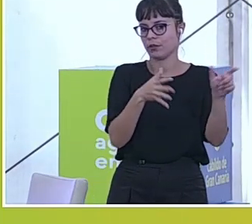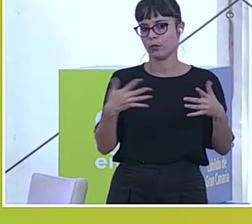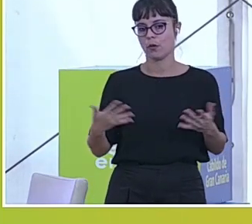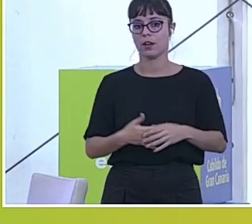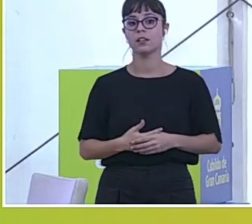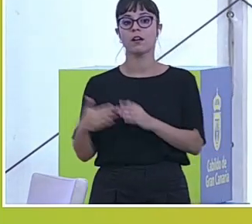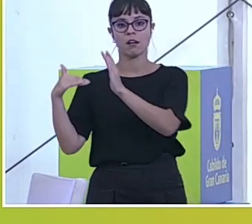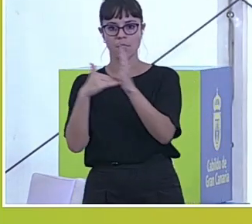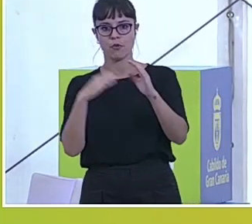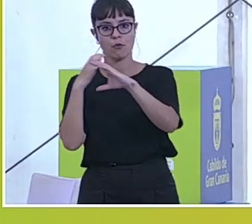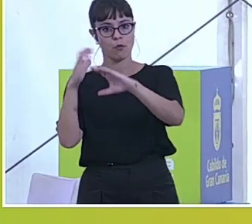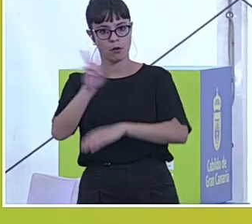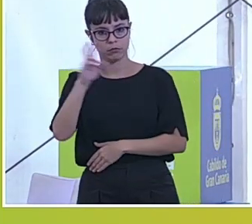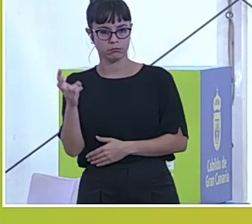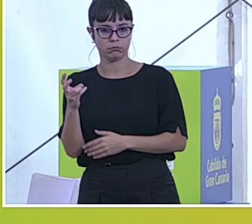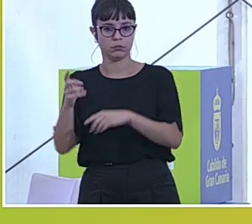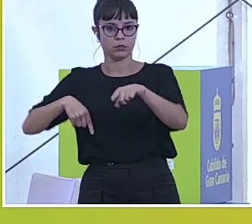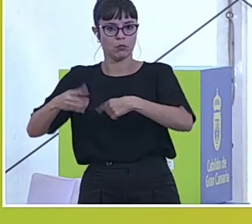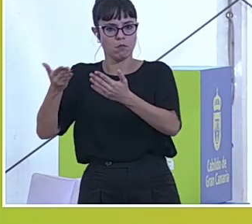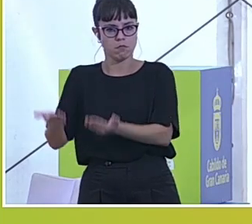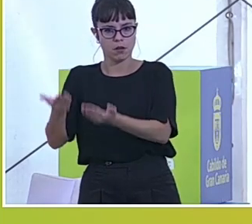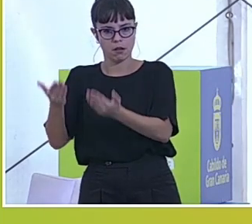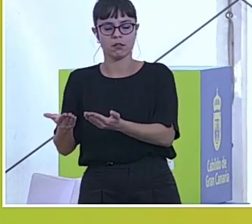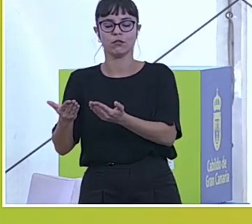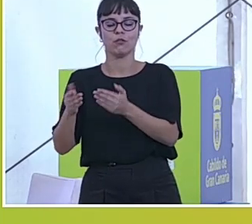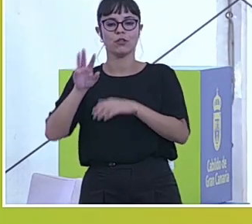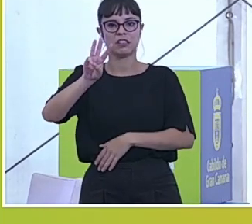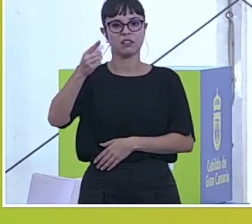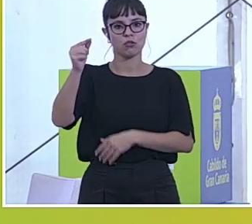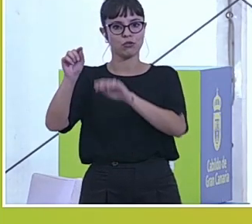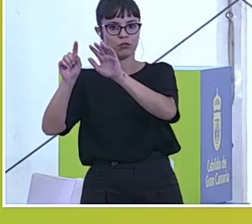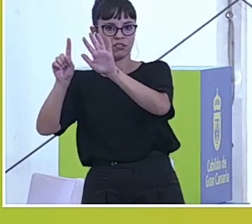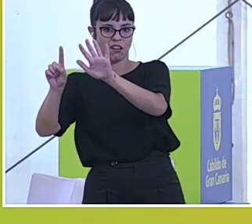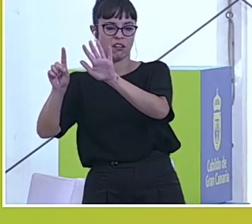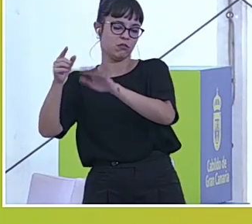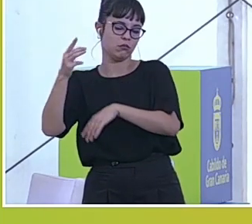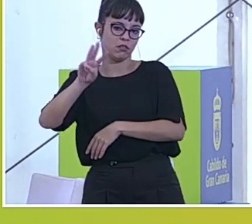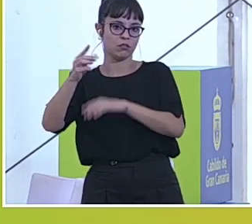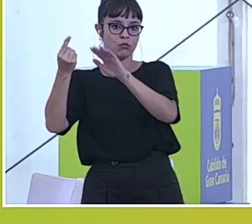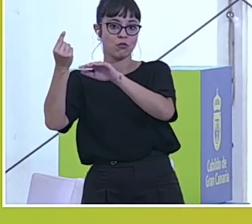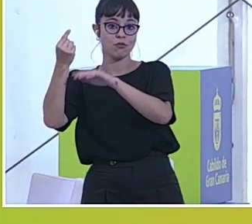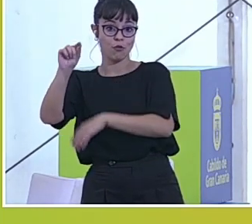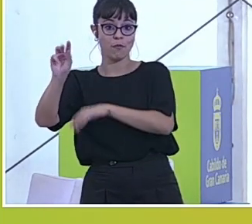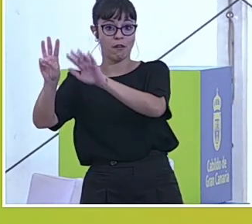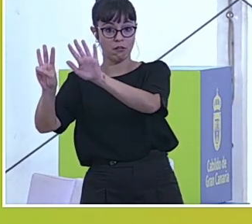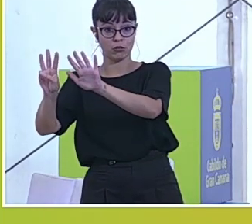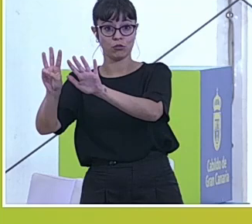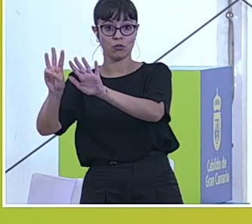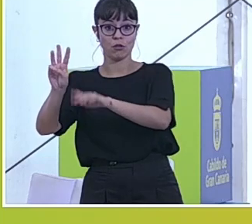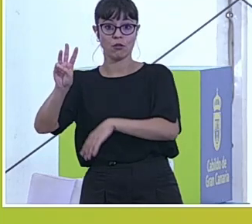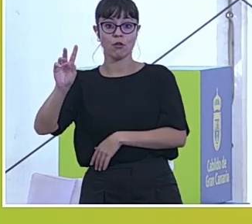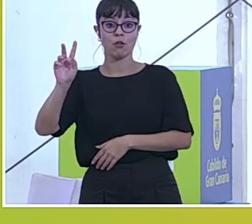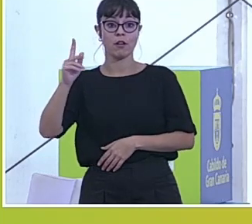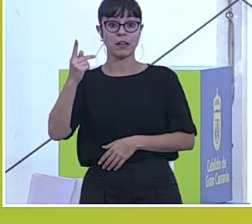entre 3,6 y 6,8 euros el kilogramo de hidrógeno, perdón, en situación común,